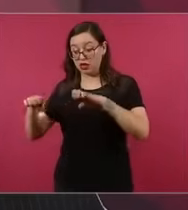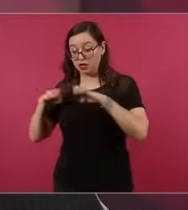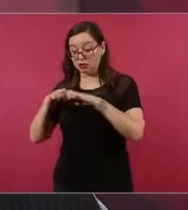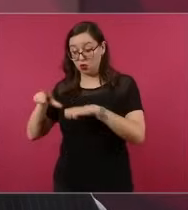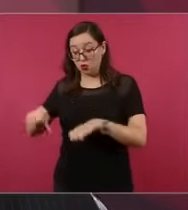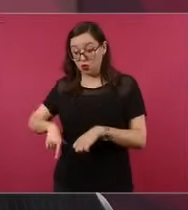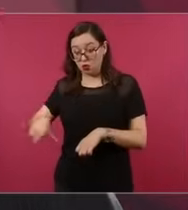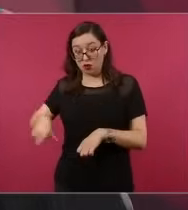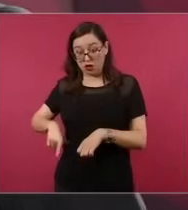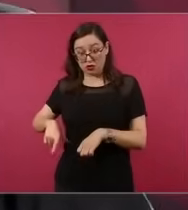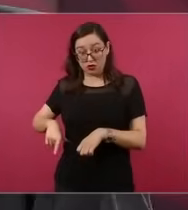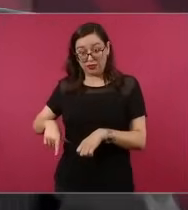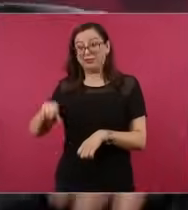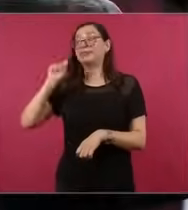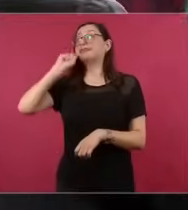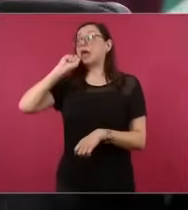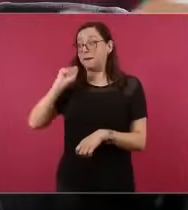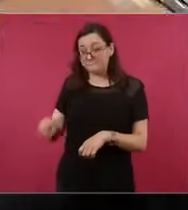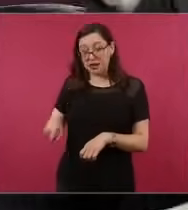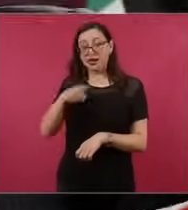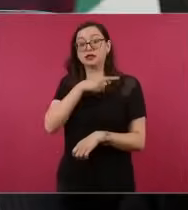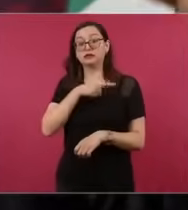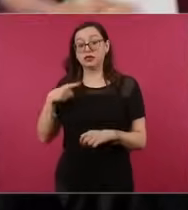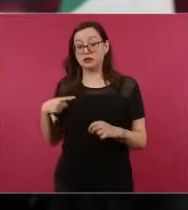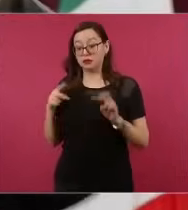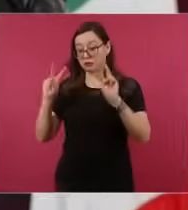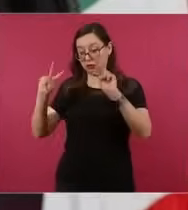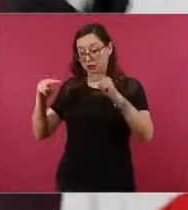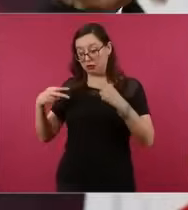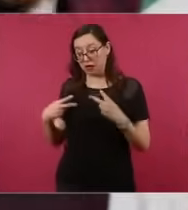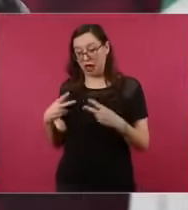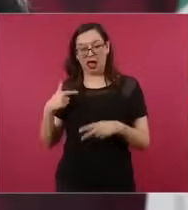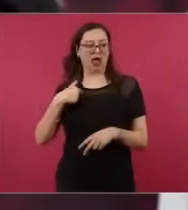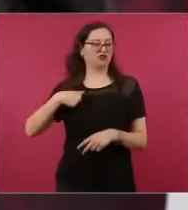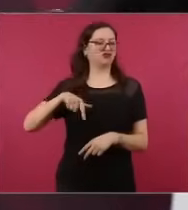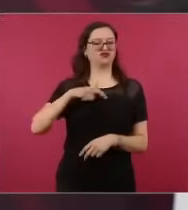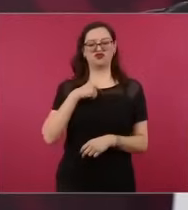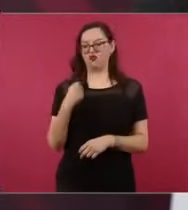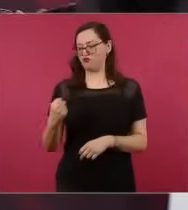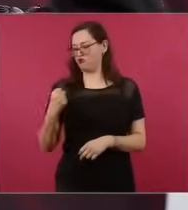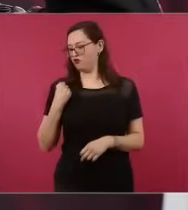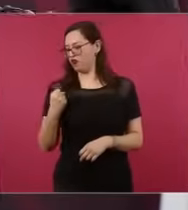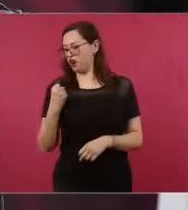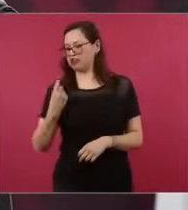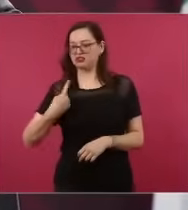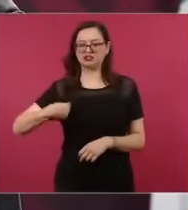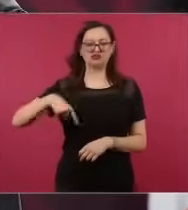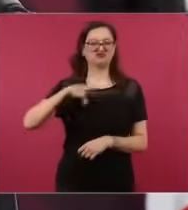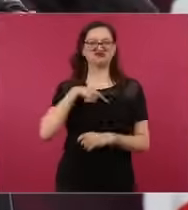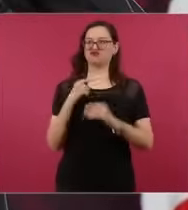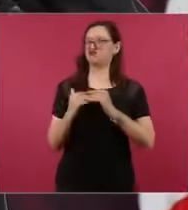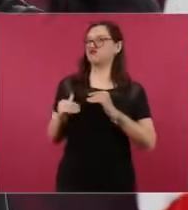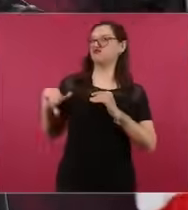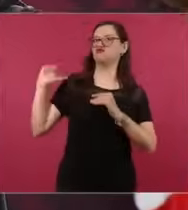Que no vayan a sentirse, ¿no?, de que ya son los parlamentarios,